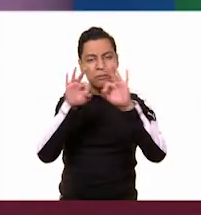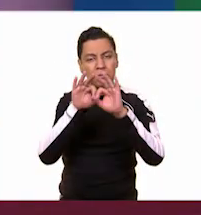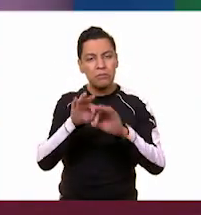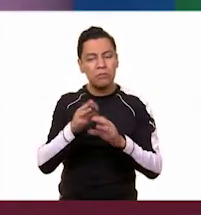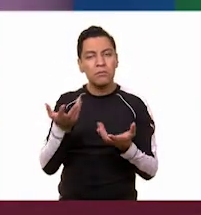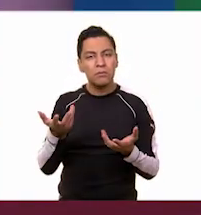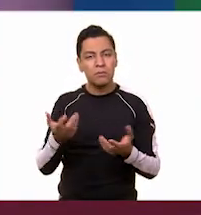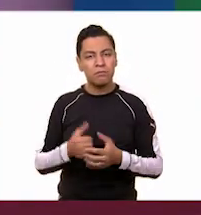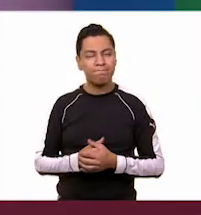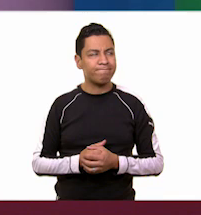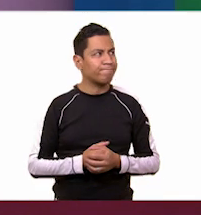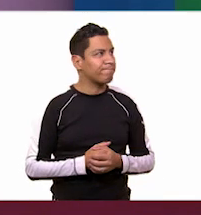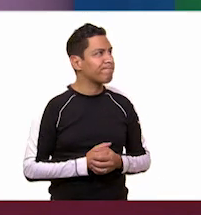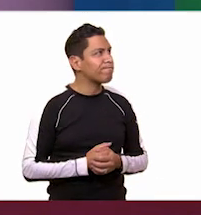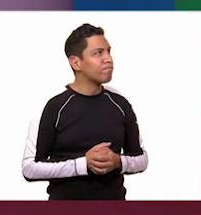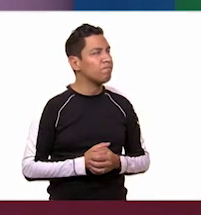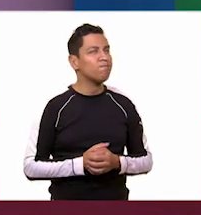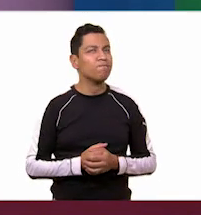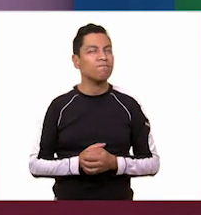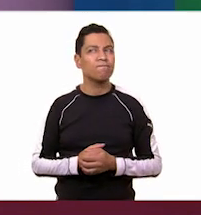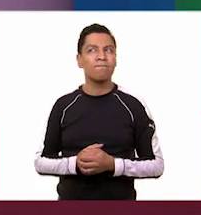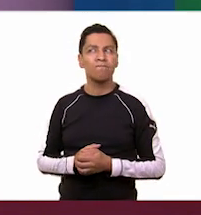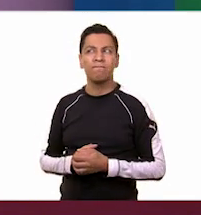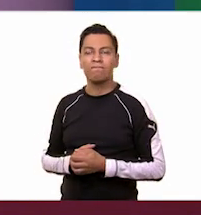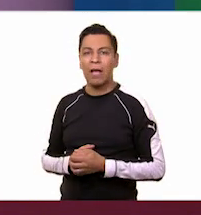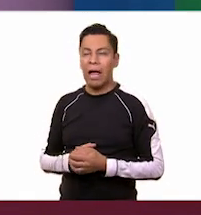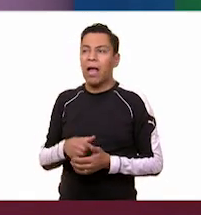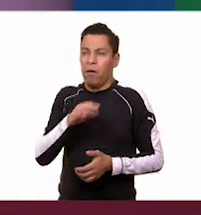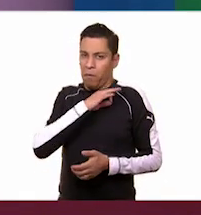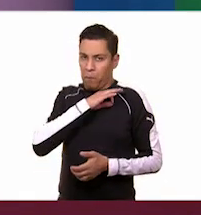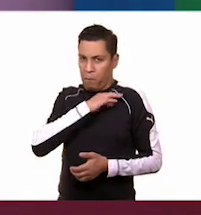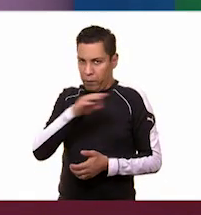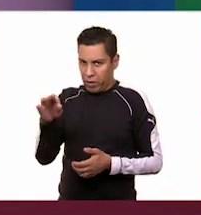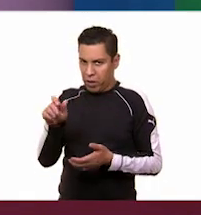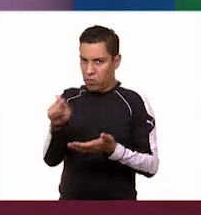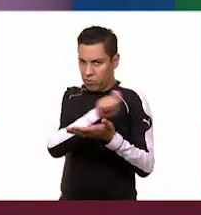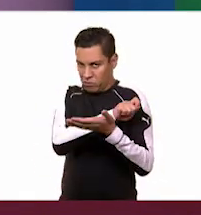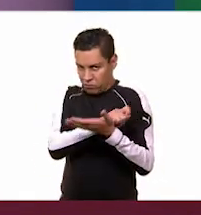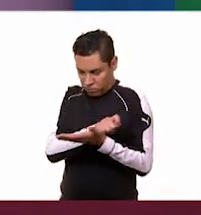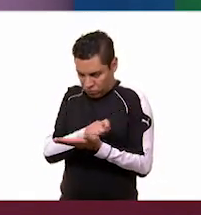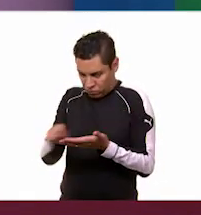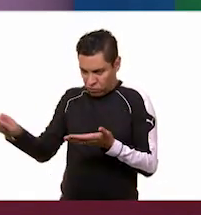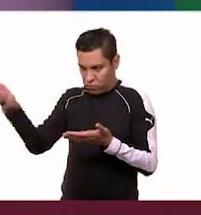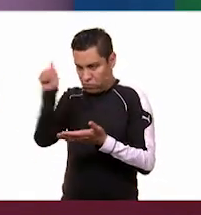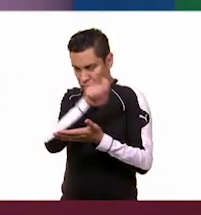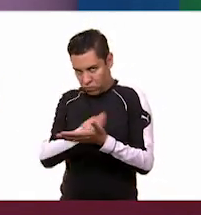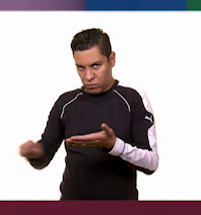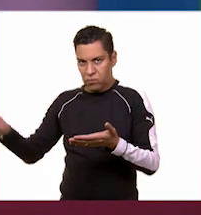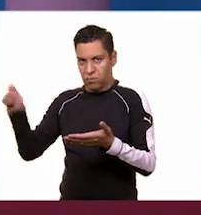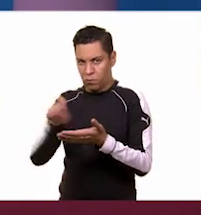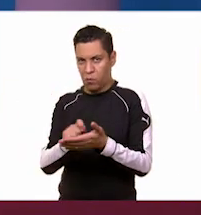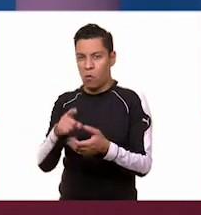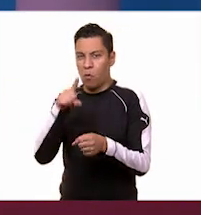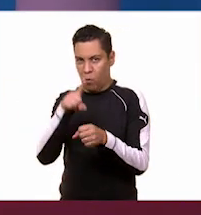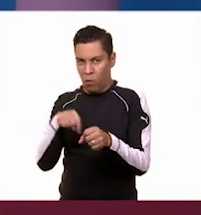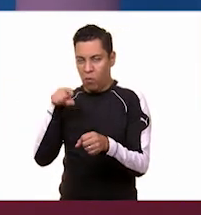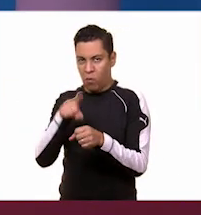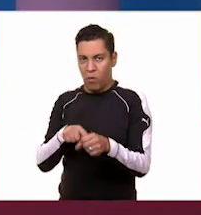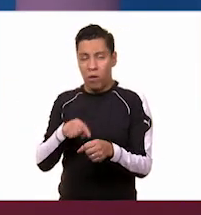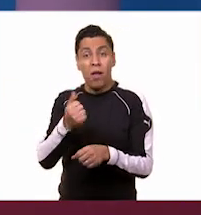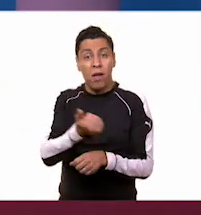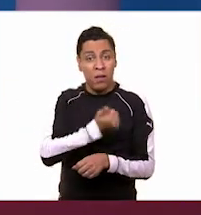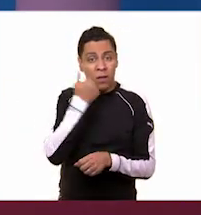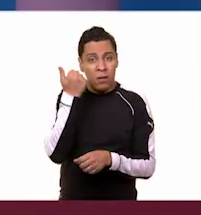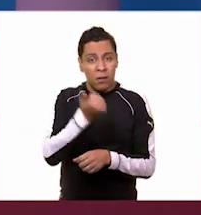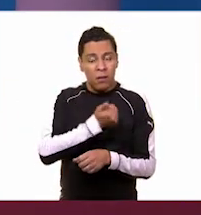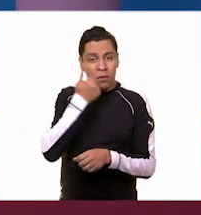A ver, la podemos intentar subrayar, ¿verdad? Y sería que el alumno